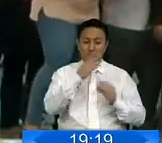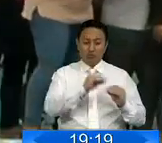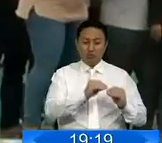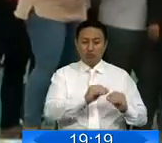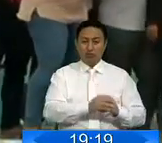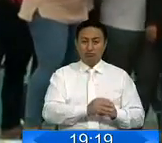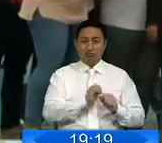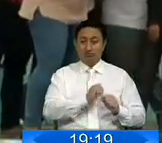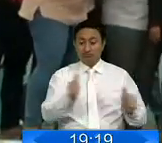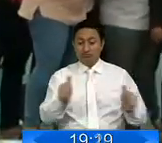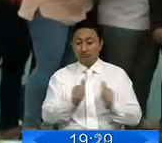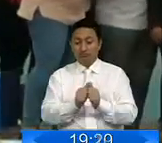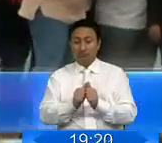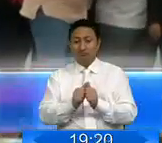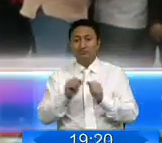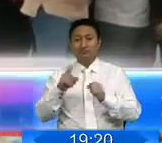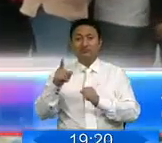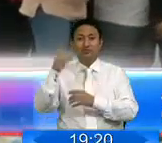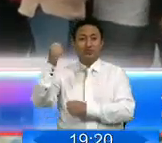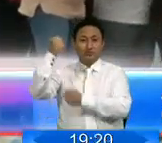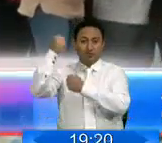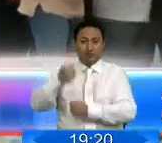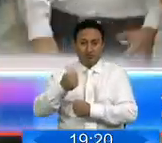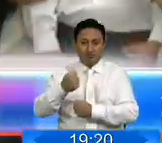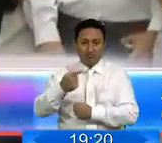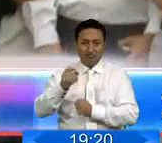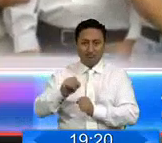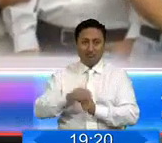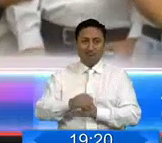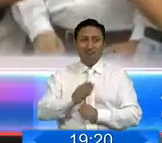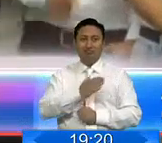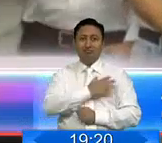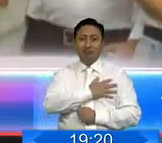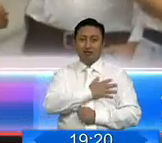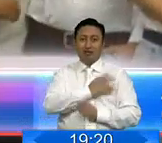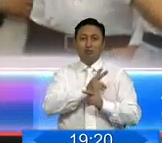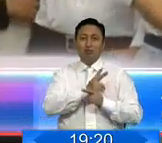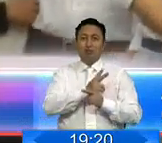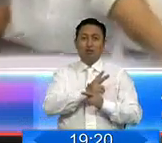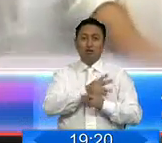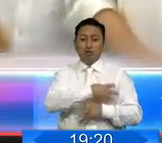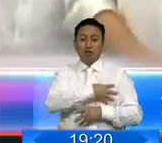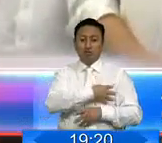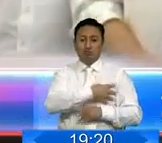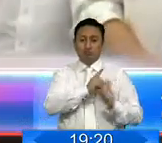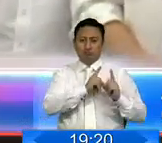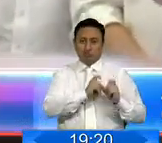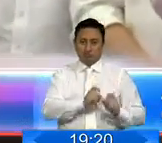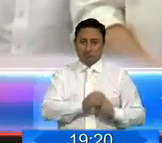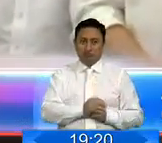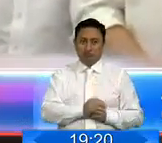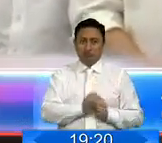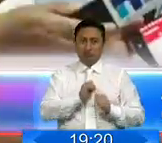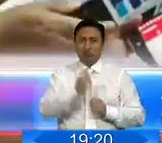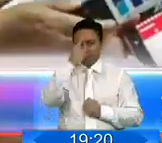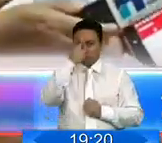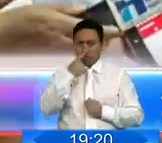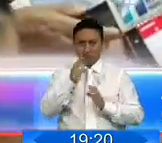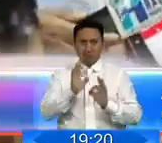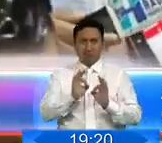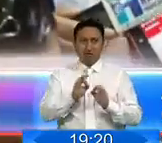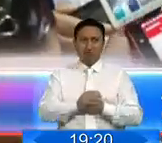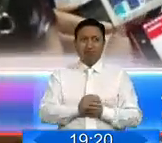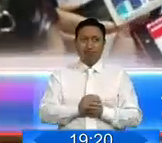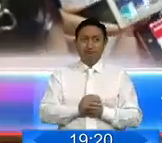a su labor social a través de su fundación, Tócate, para la prevención de cáncer de mama, completa su perfil. Desde el